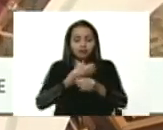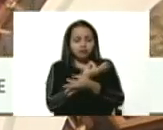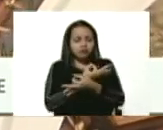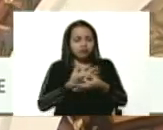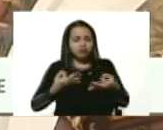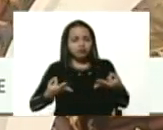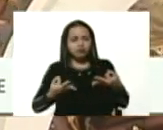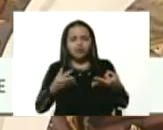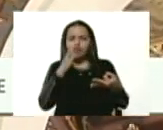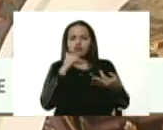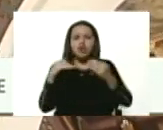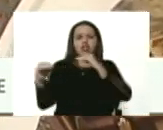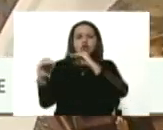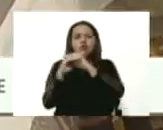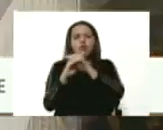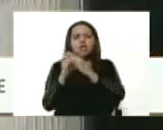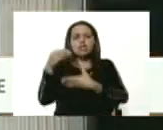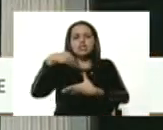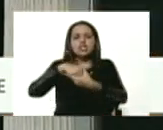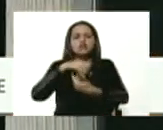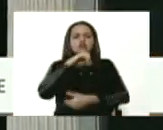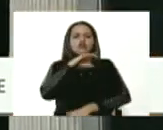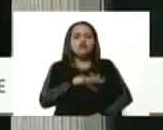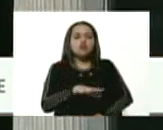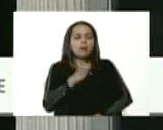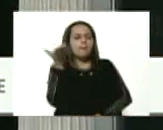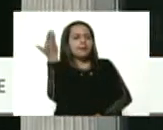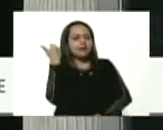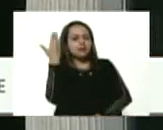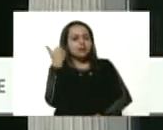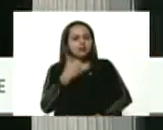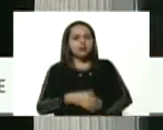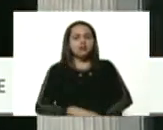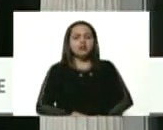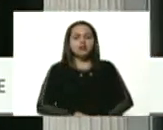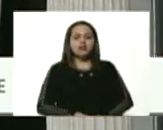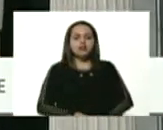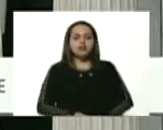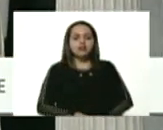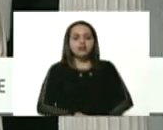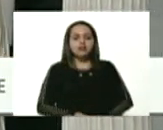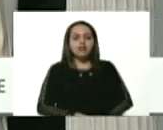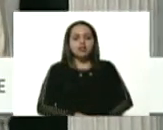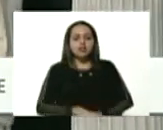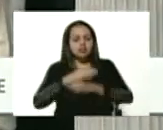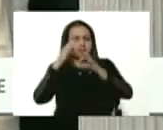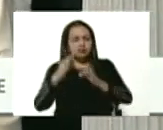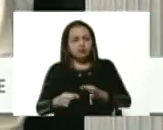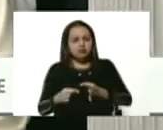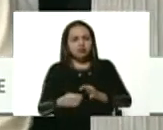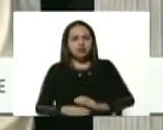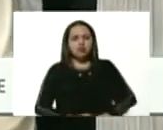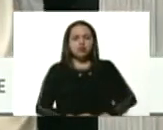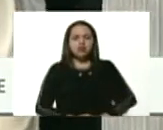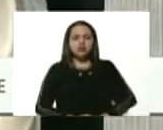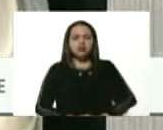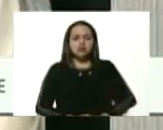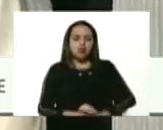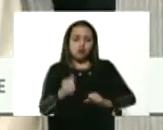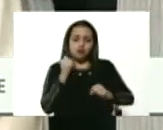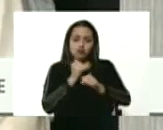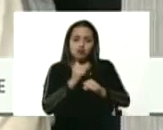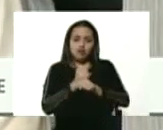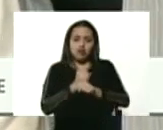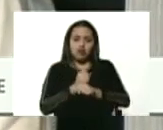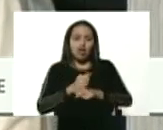sin parangón en la historia pasada y sin lugar a dudas una proeza que no será